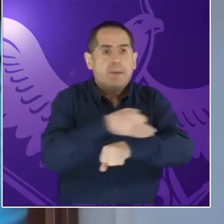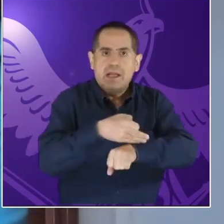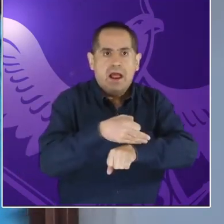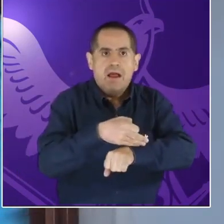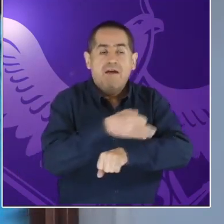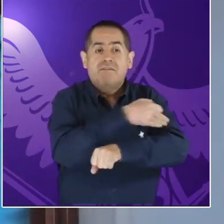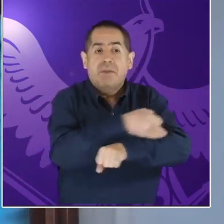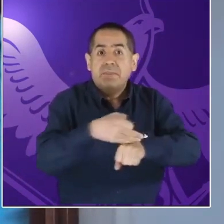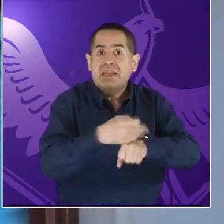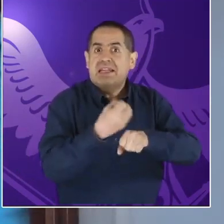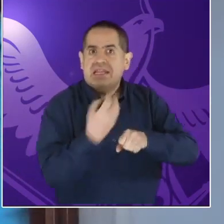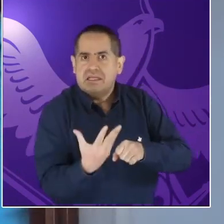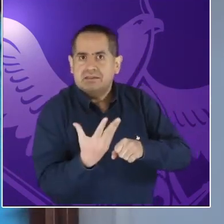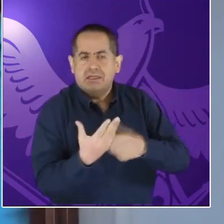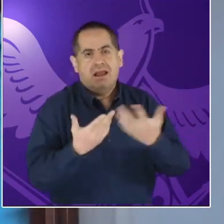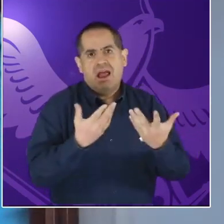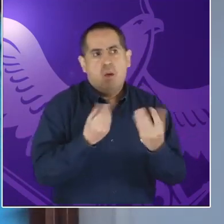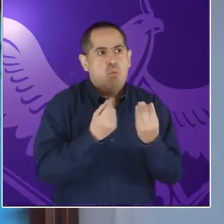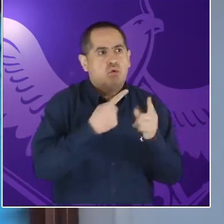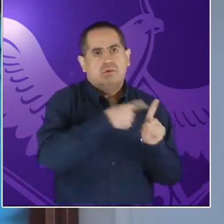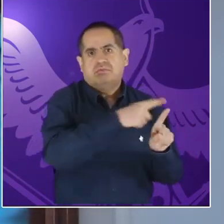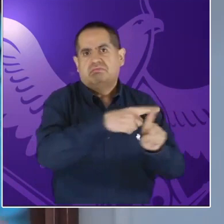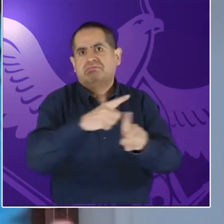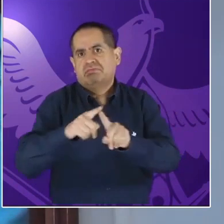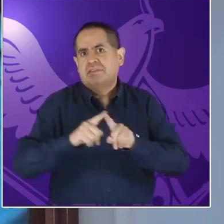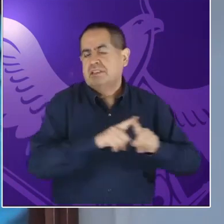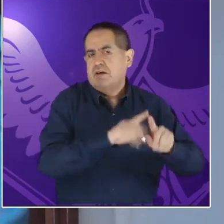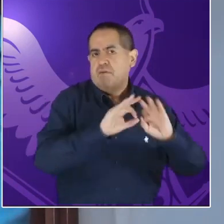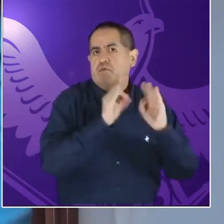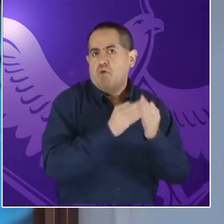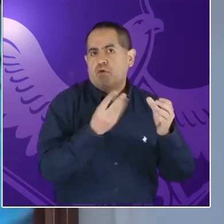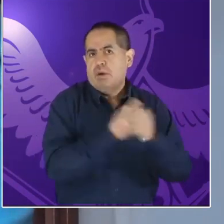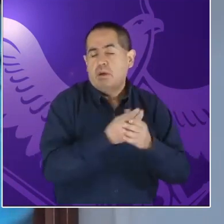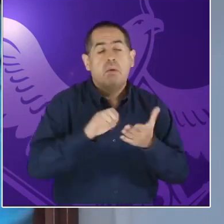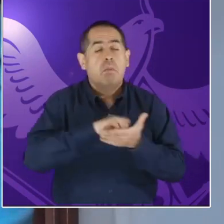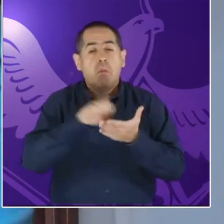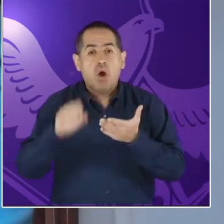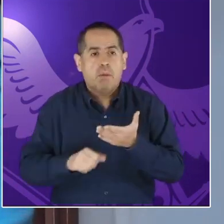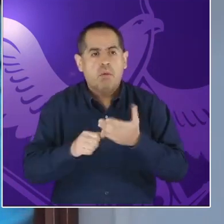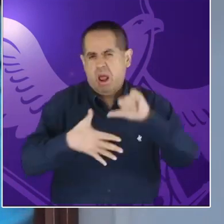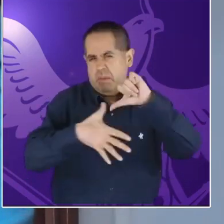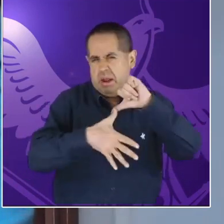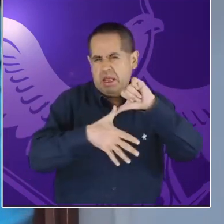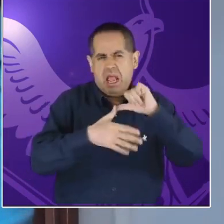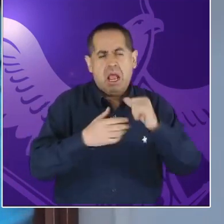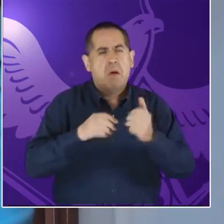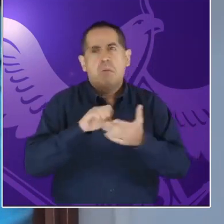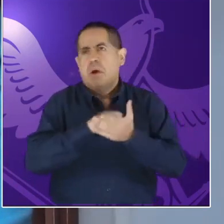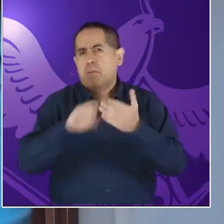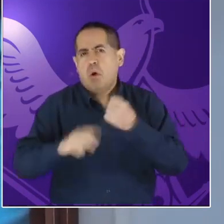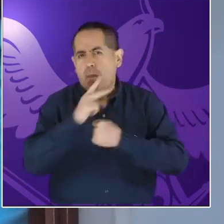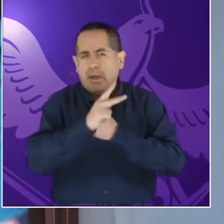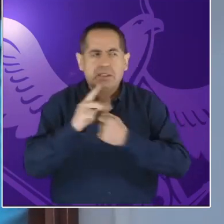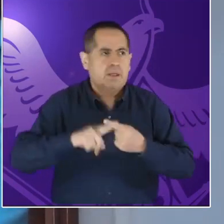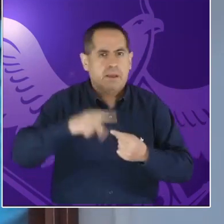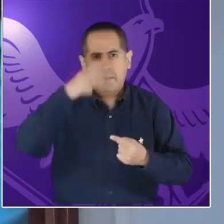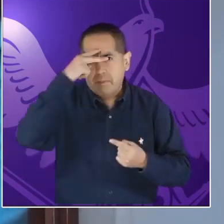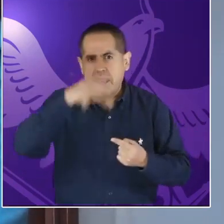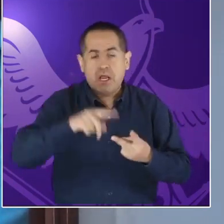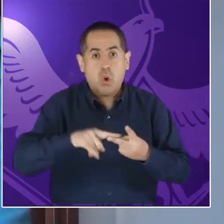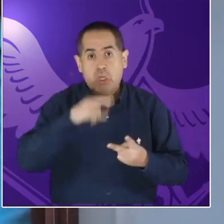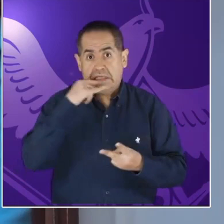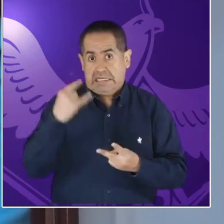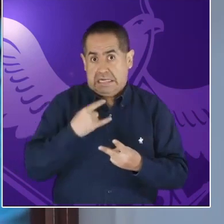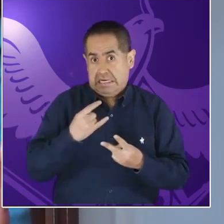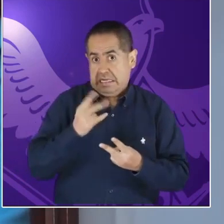típico. Por cierto, ¿no? Los países más conservadores de América Latina, como son México y